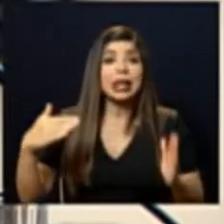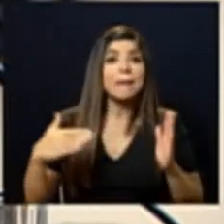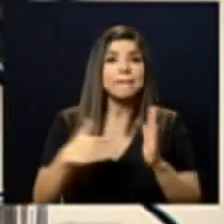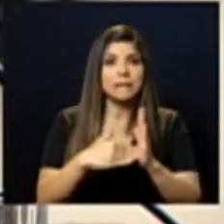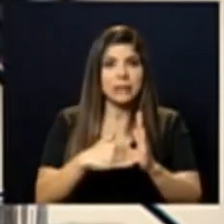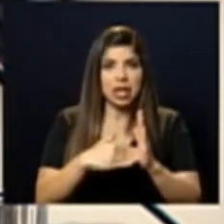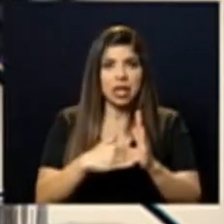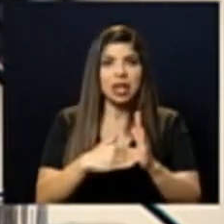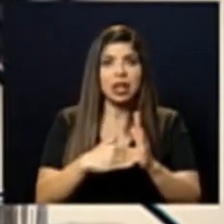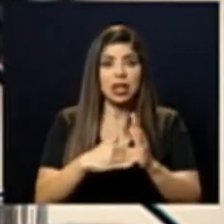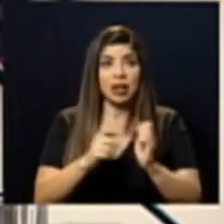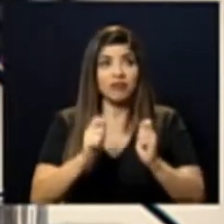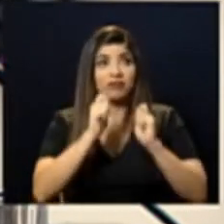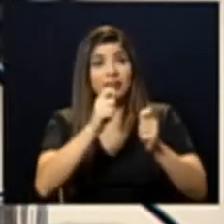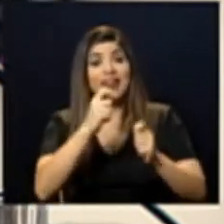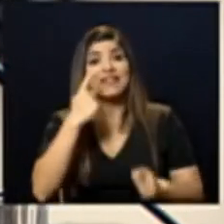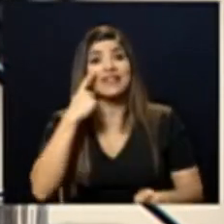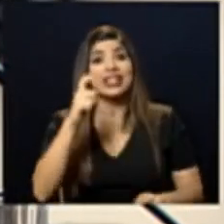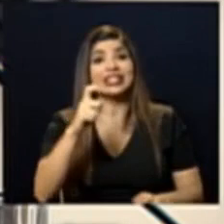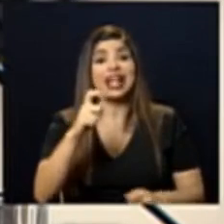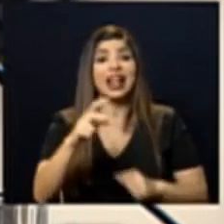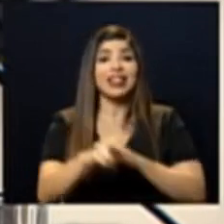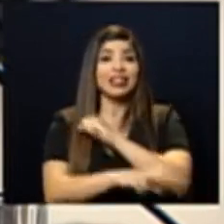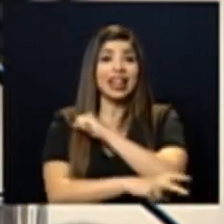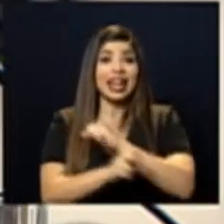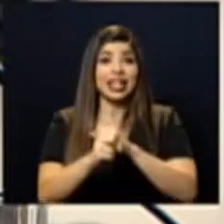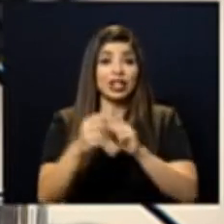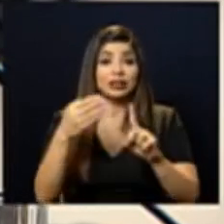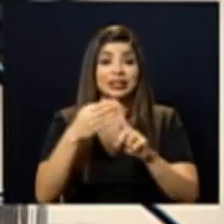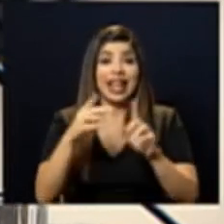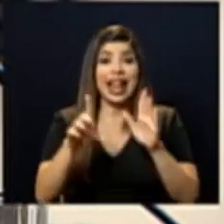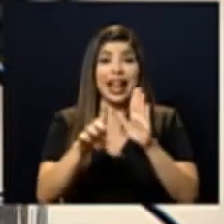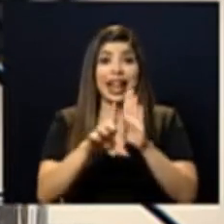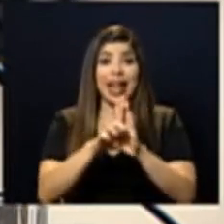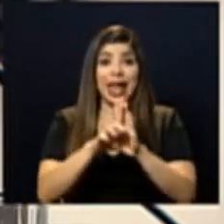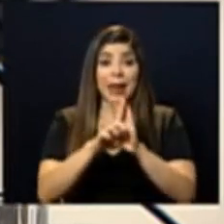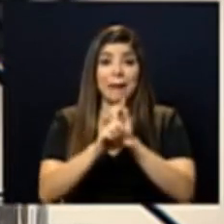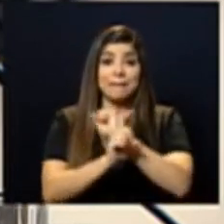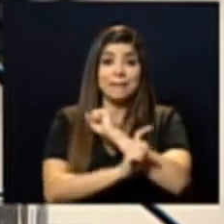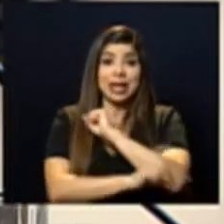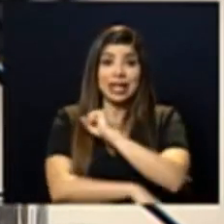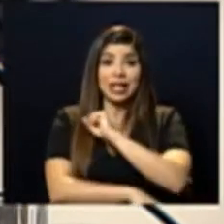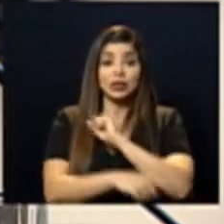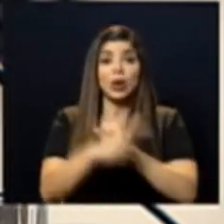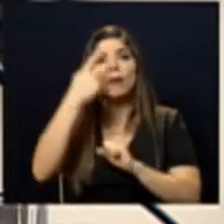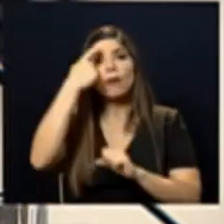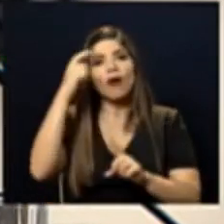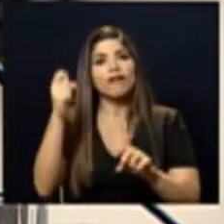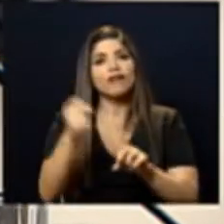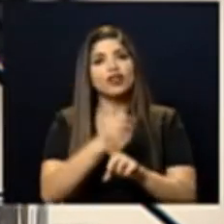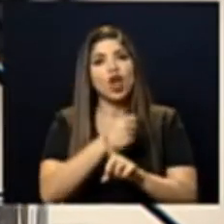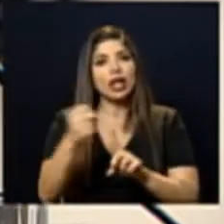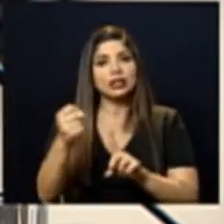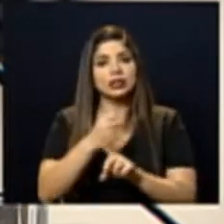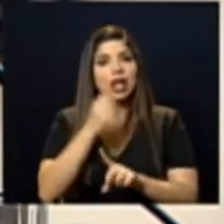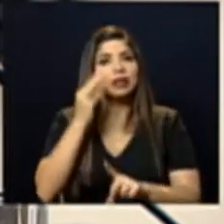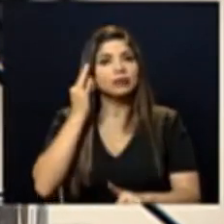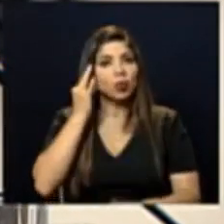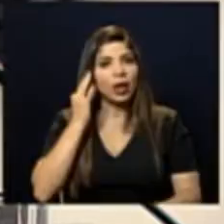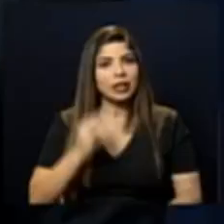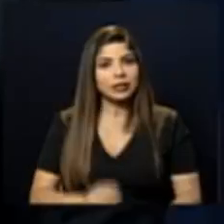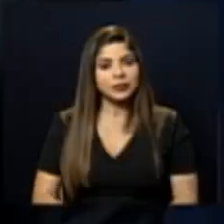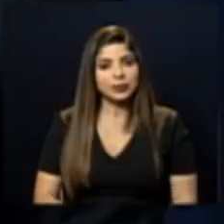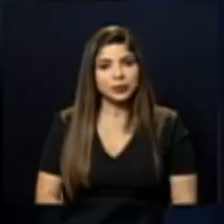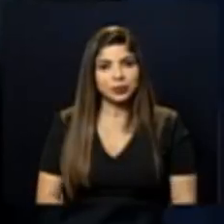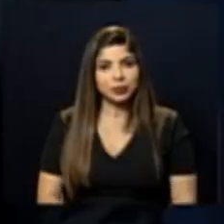casos ante la Fiscalía de Delitos contra la Ley de Penalización de la Violencia contra las Mujeres.